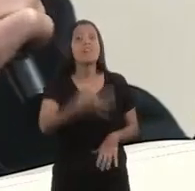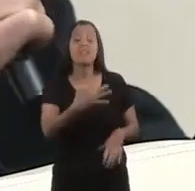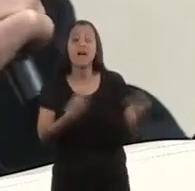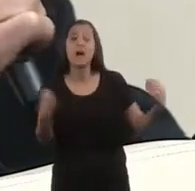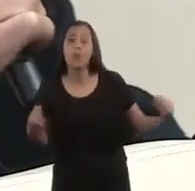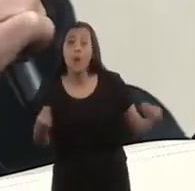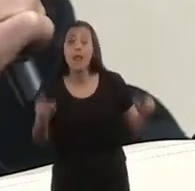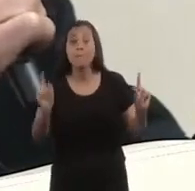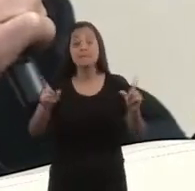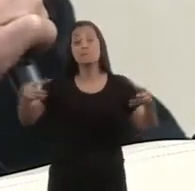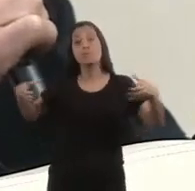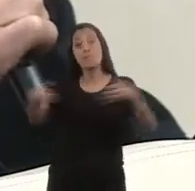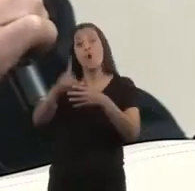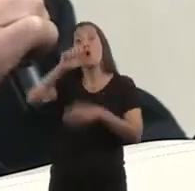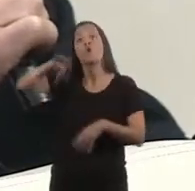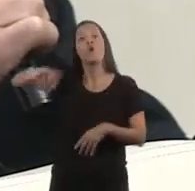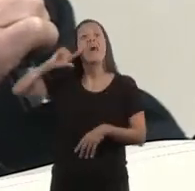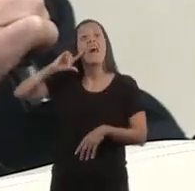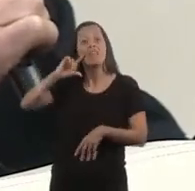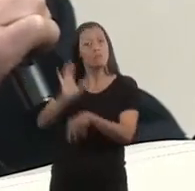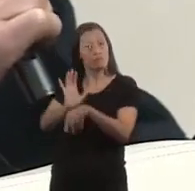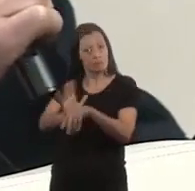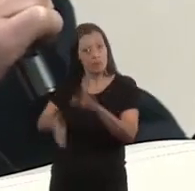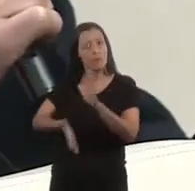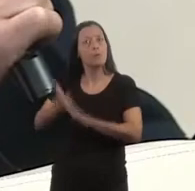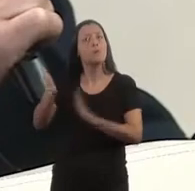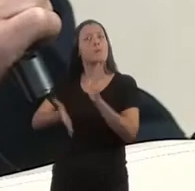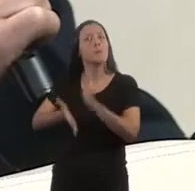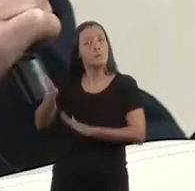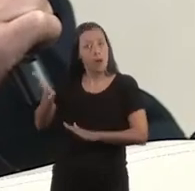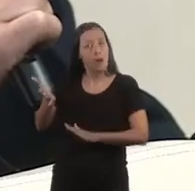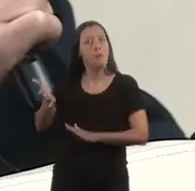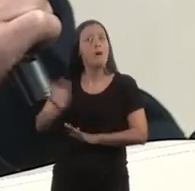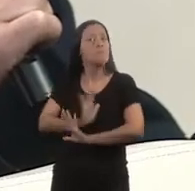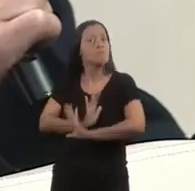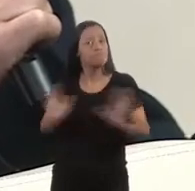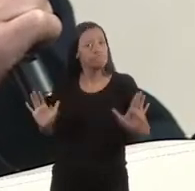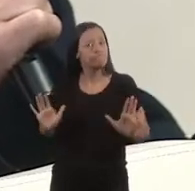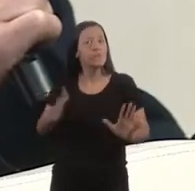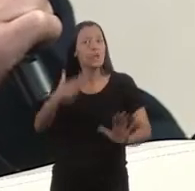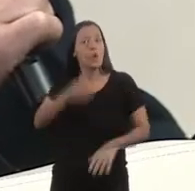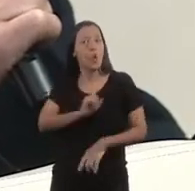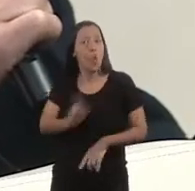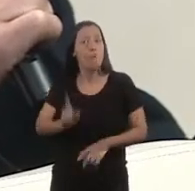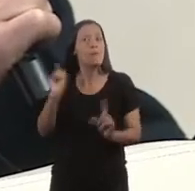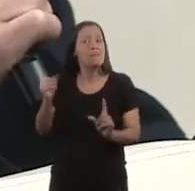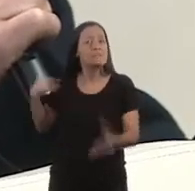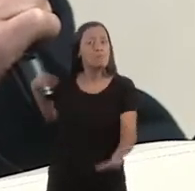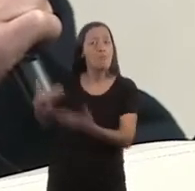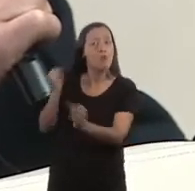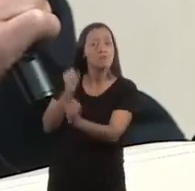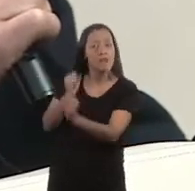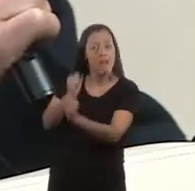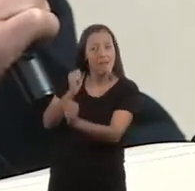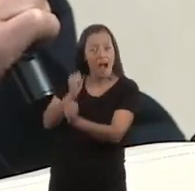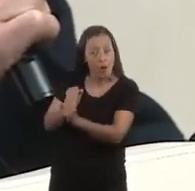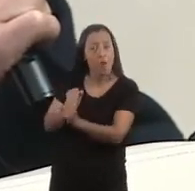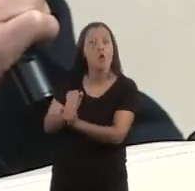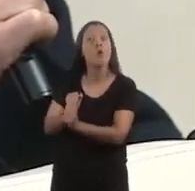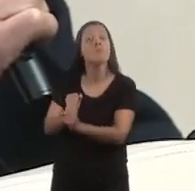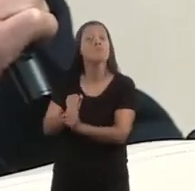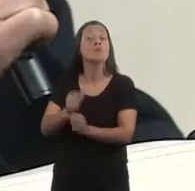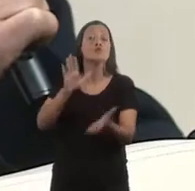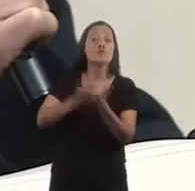la CONADI va a dejar efectivamente de existir o cumplir la tarea que viene realizando específicamente con